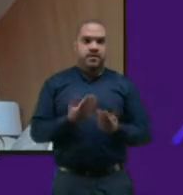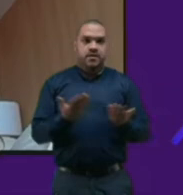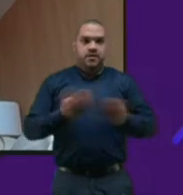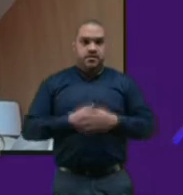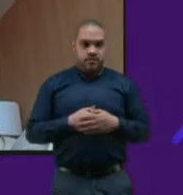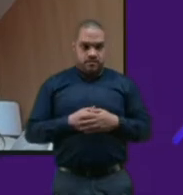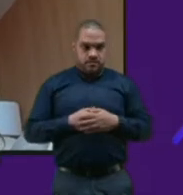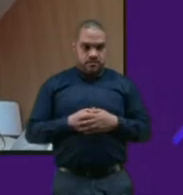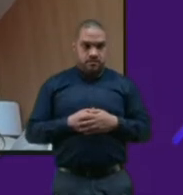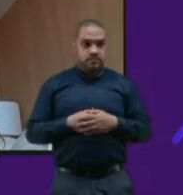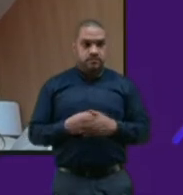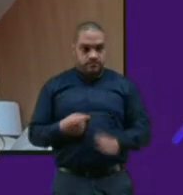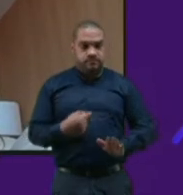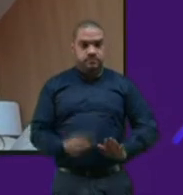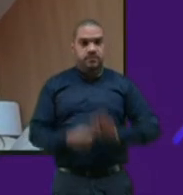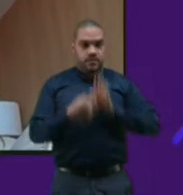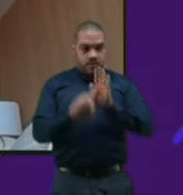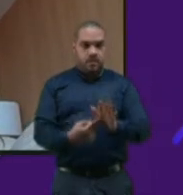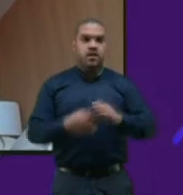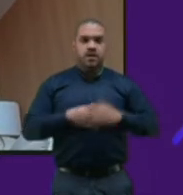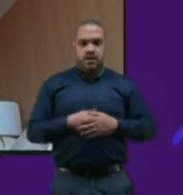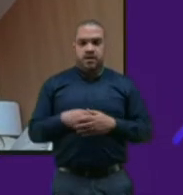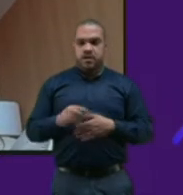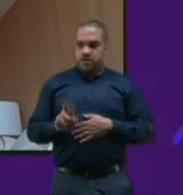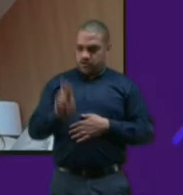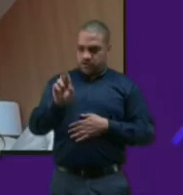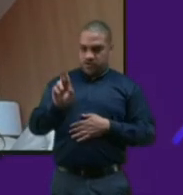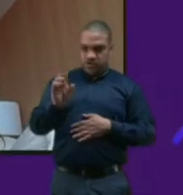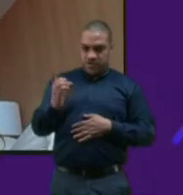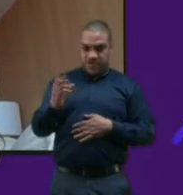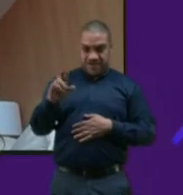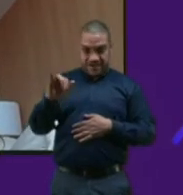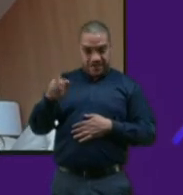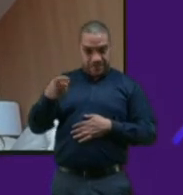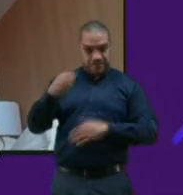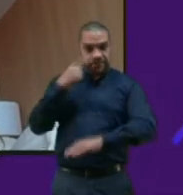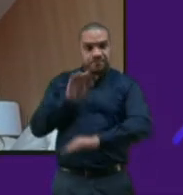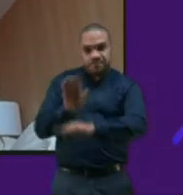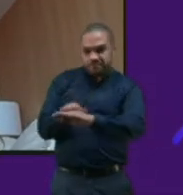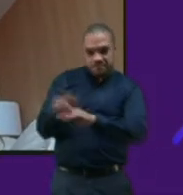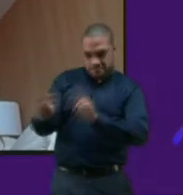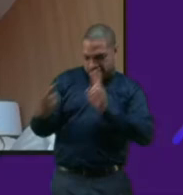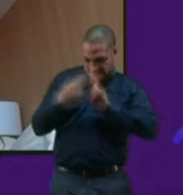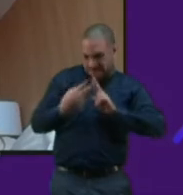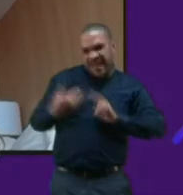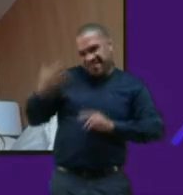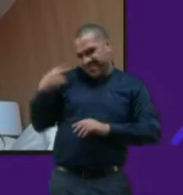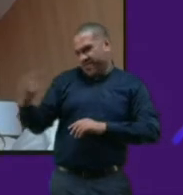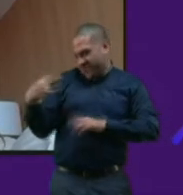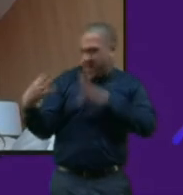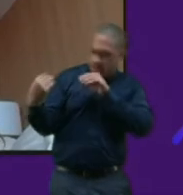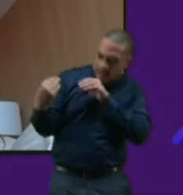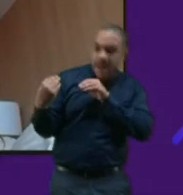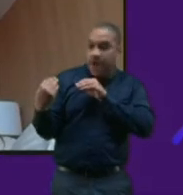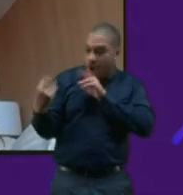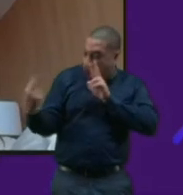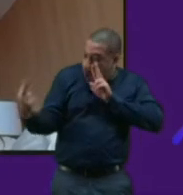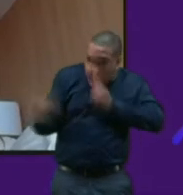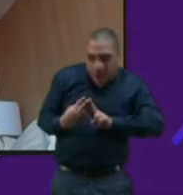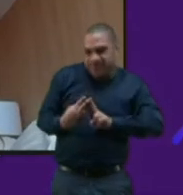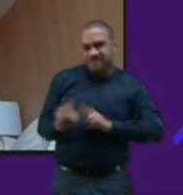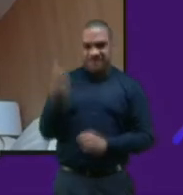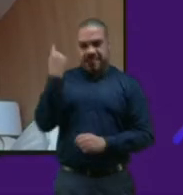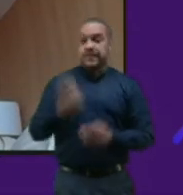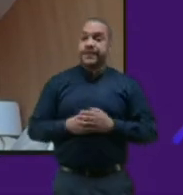Pero les quería decir algo. A Rodrigo, de pronto, que no me conoce bien. Ya hemos hablado un par de veces, pero no me conoce bien. La idea es que acá